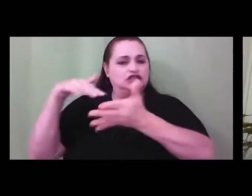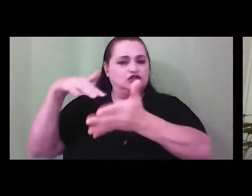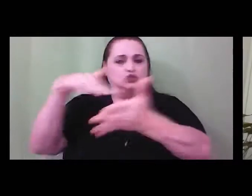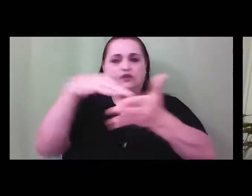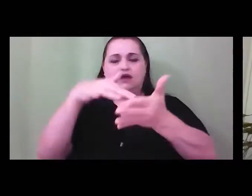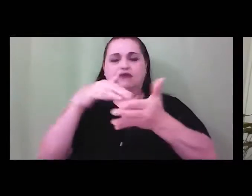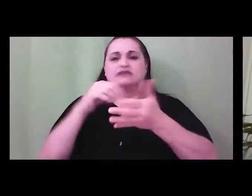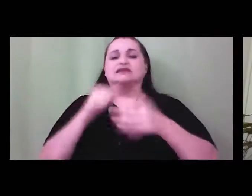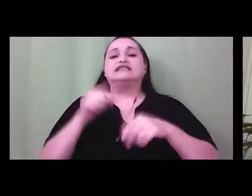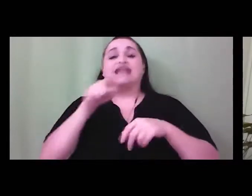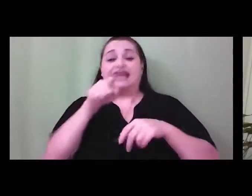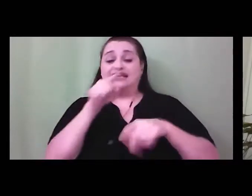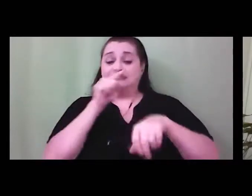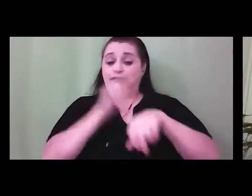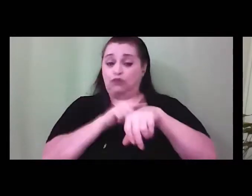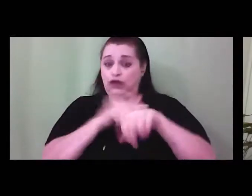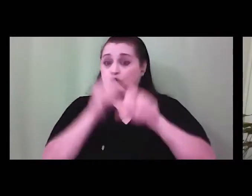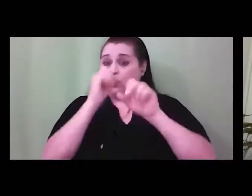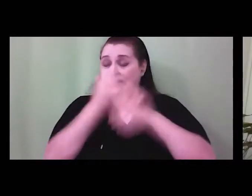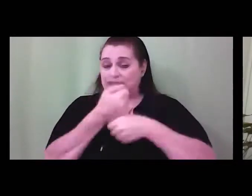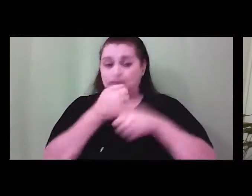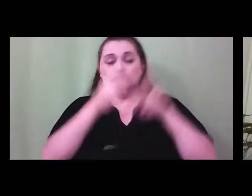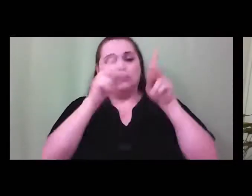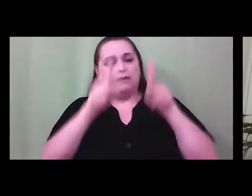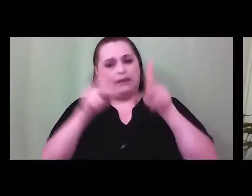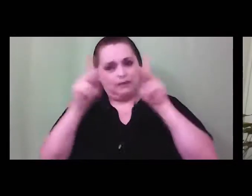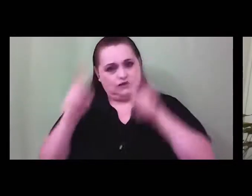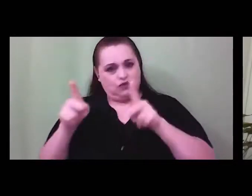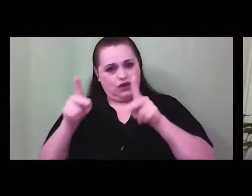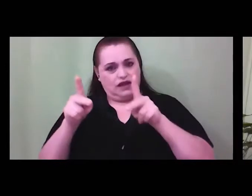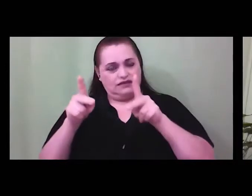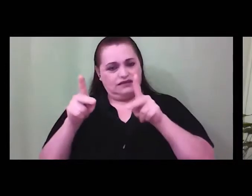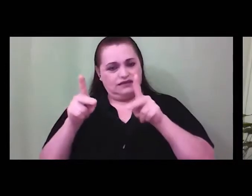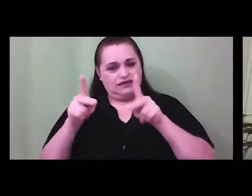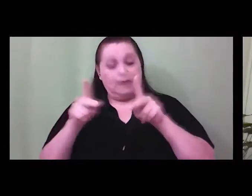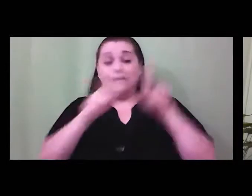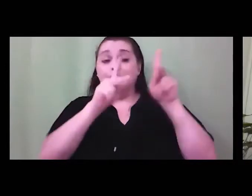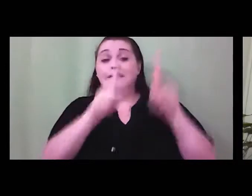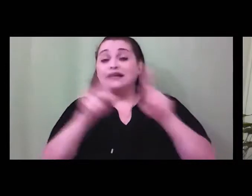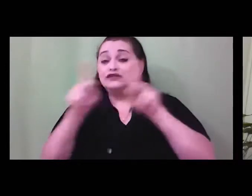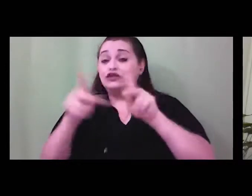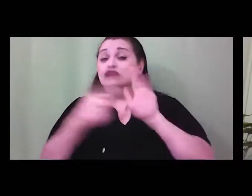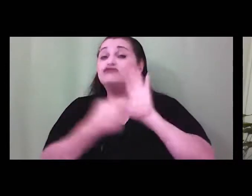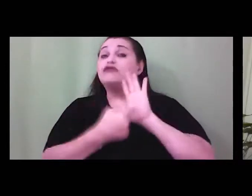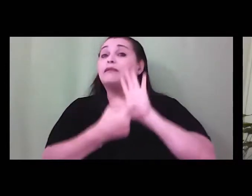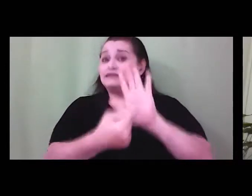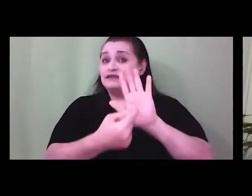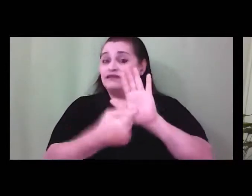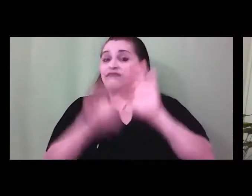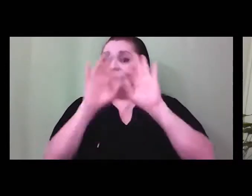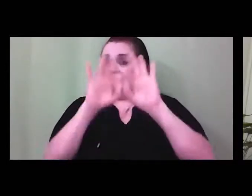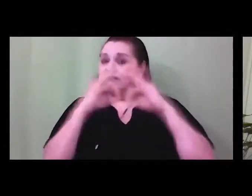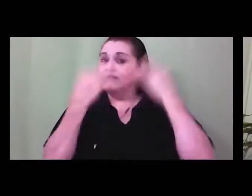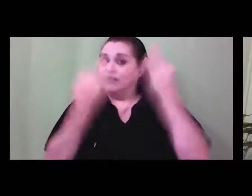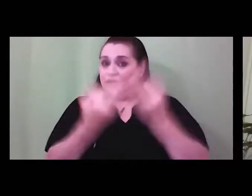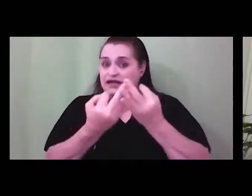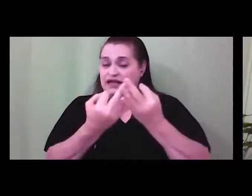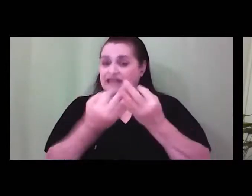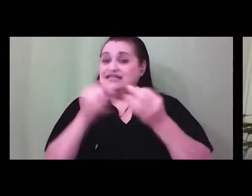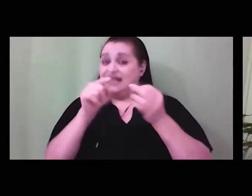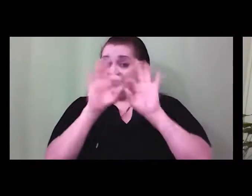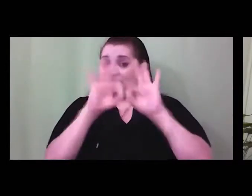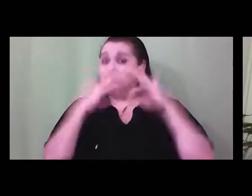en ese momento lo hacemos para personas, pero esas personas representan familias y esas